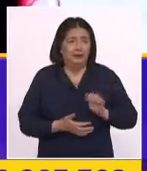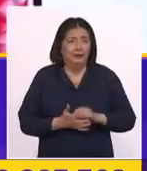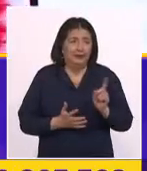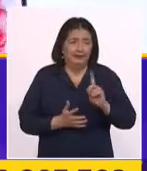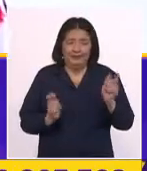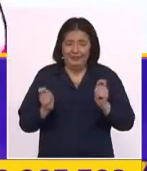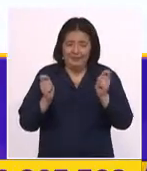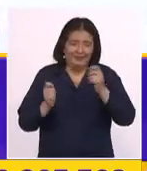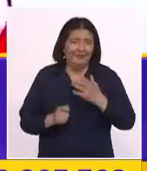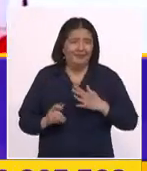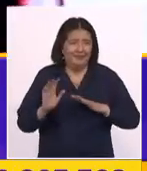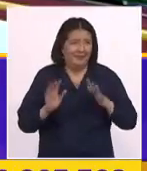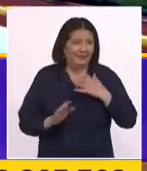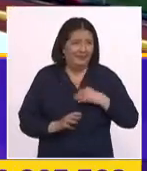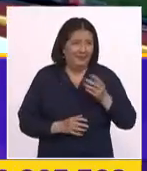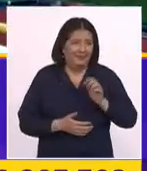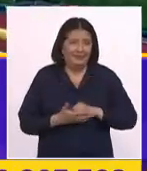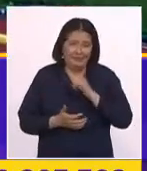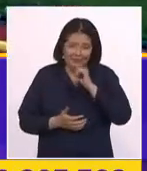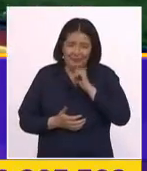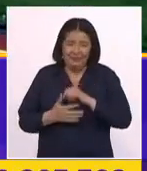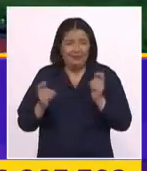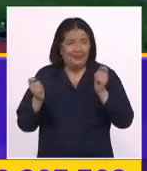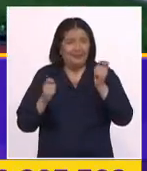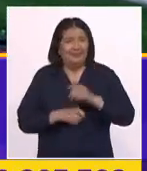mis 15 años. Queda pendiente.